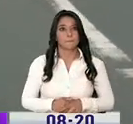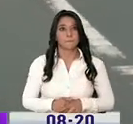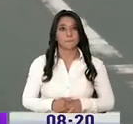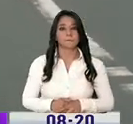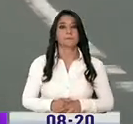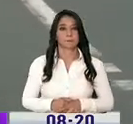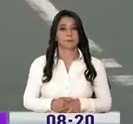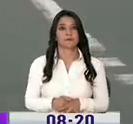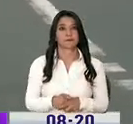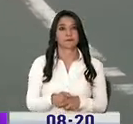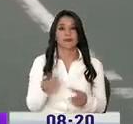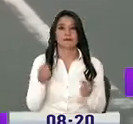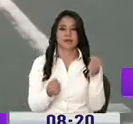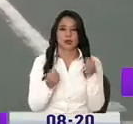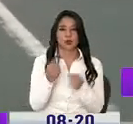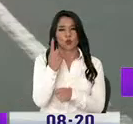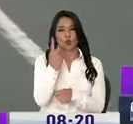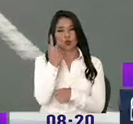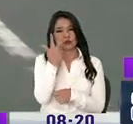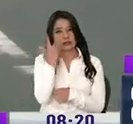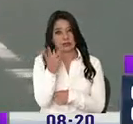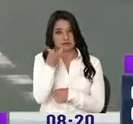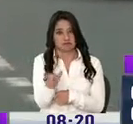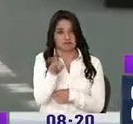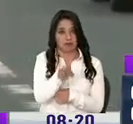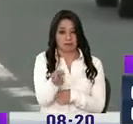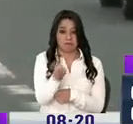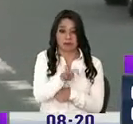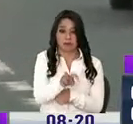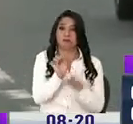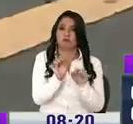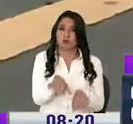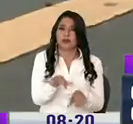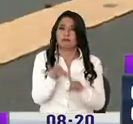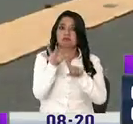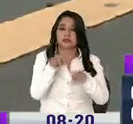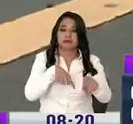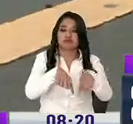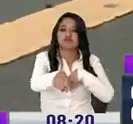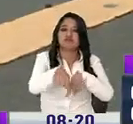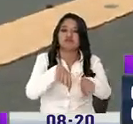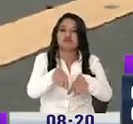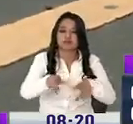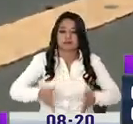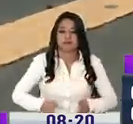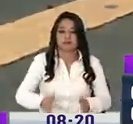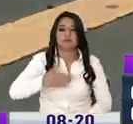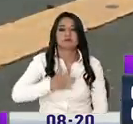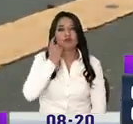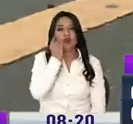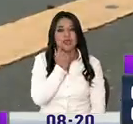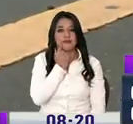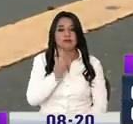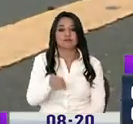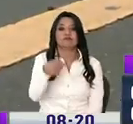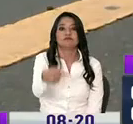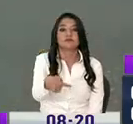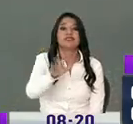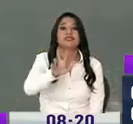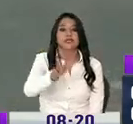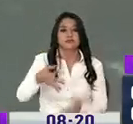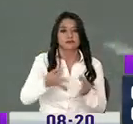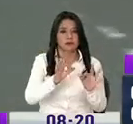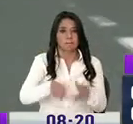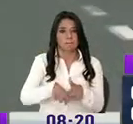Un vehículo con 3 o más ocupantes tendrá un carril exclusivo para circular en un tramo de la avenida Simón Bolívar desde el próximo 3 de febrero.